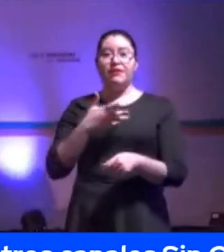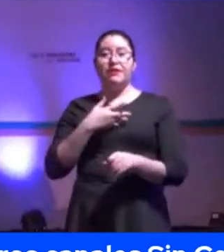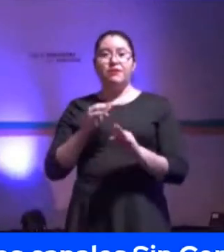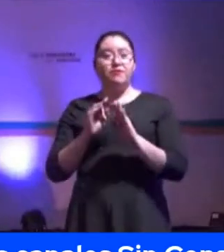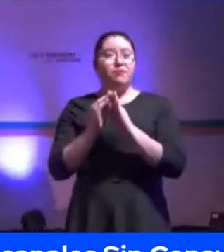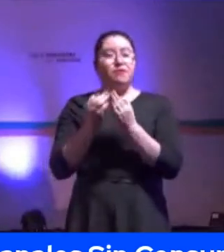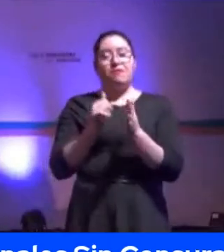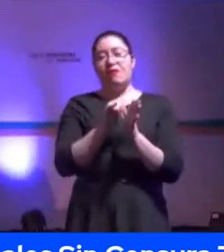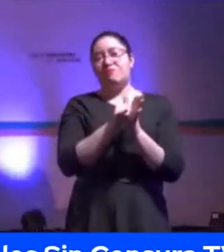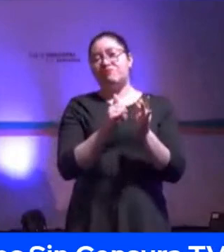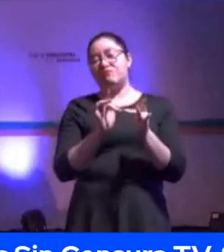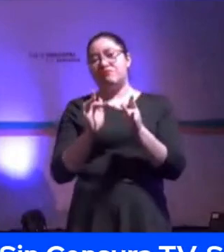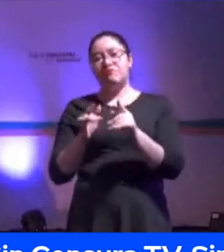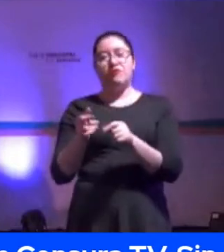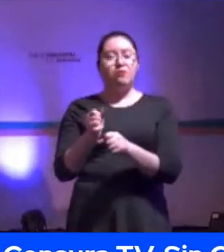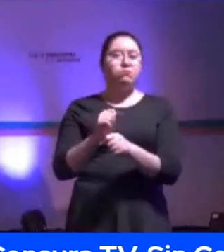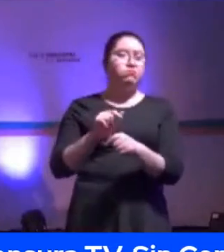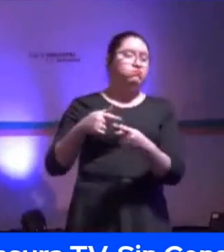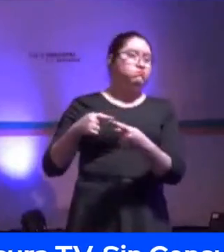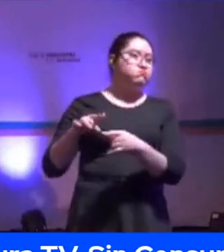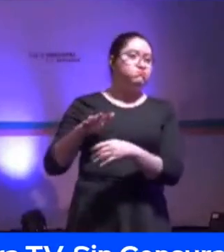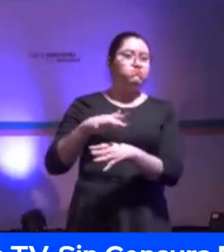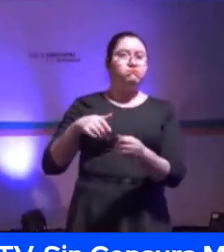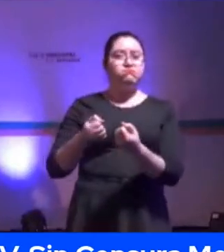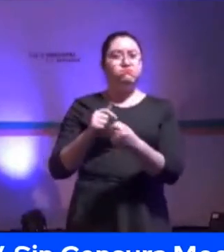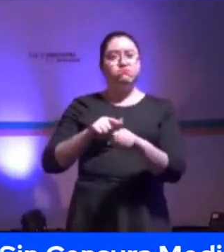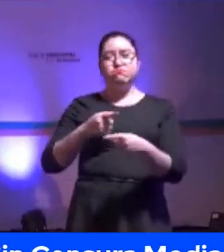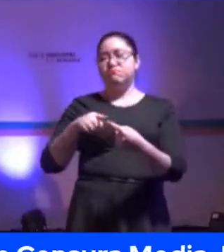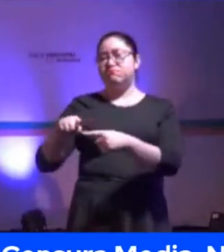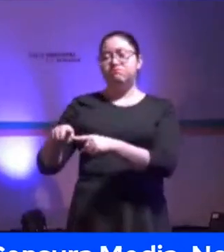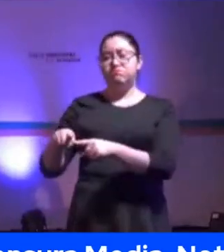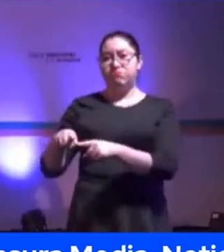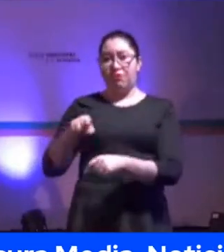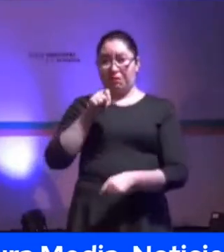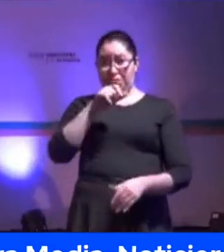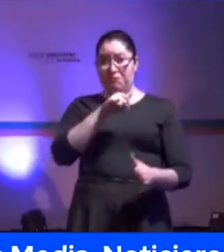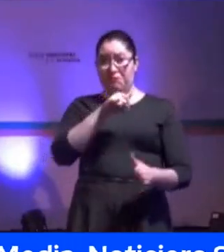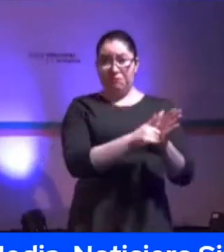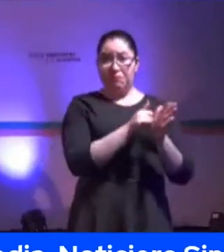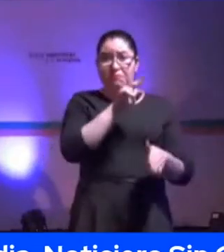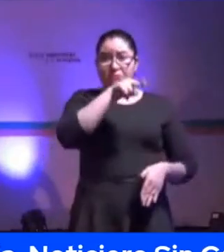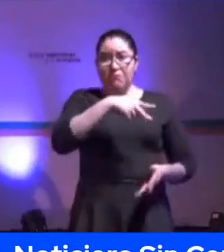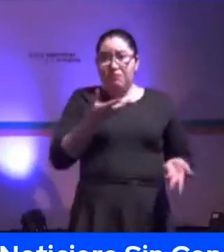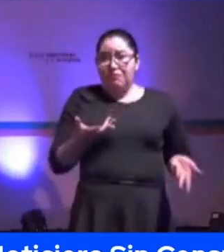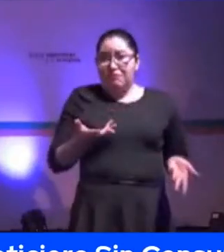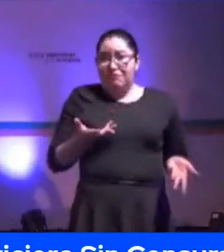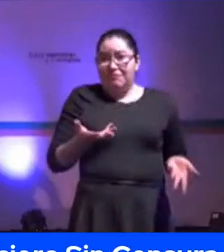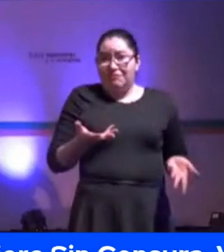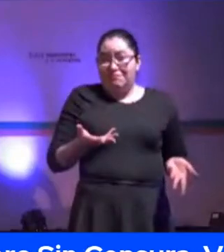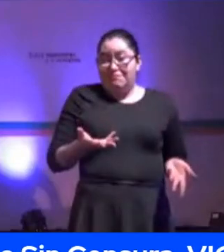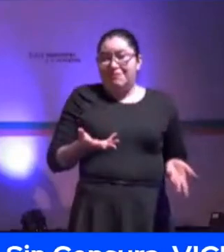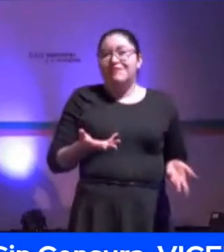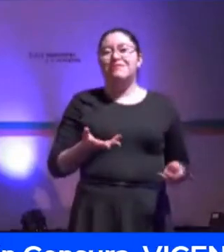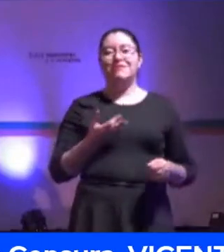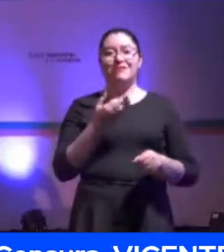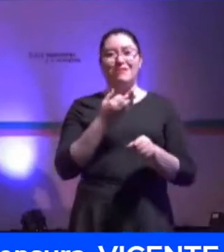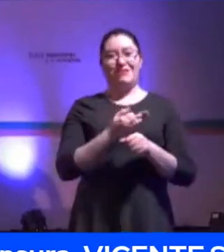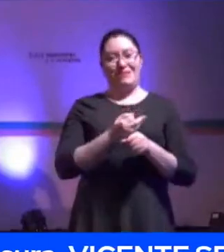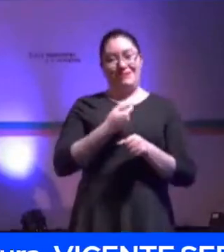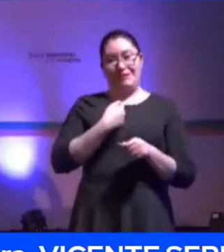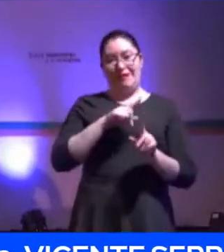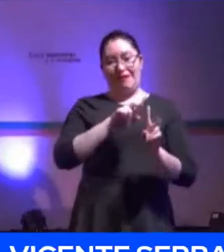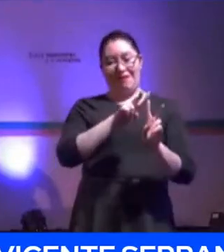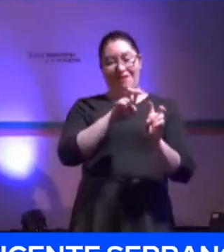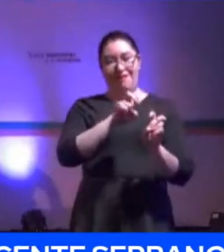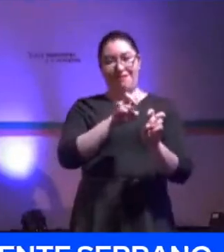en redes sociales. Entonces, pues no, entonces también ellos serían youtuberos. Si nos vamos al estricto